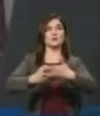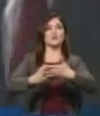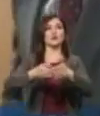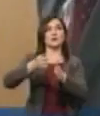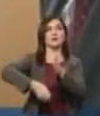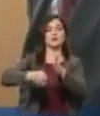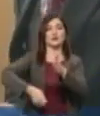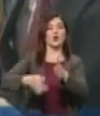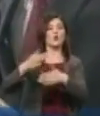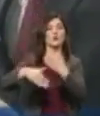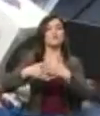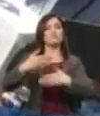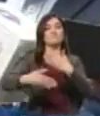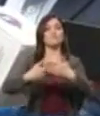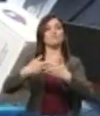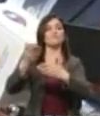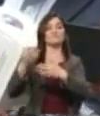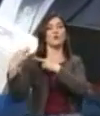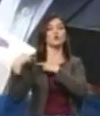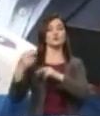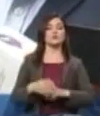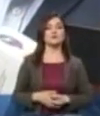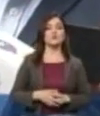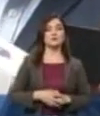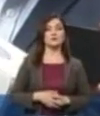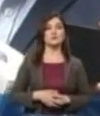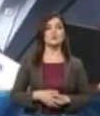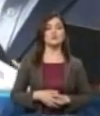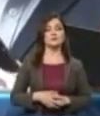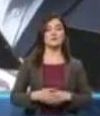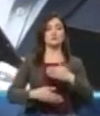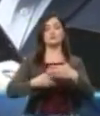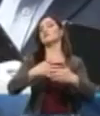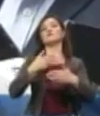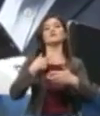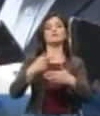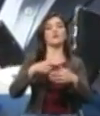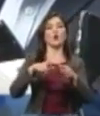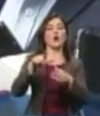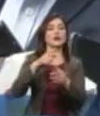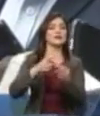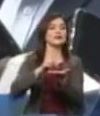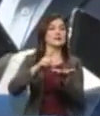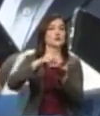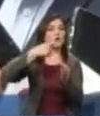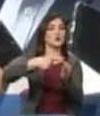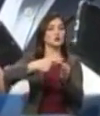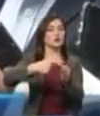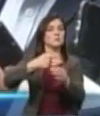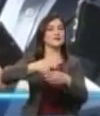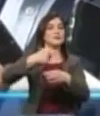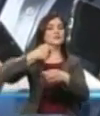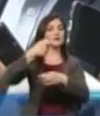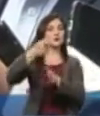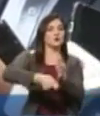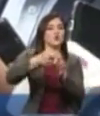juez constitucional que tratará el proceso. Que corresponde al conocimiento de la unidad judicial de tránsito con sede en el Distrito Metropolitano de Quito,